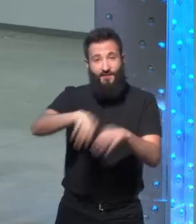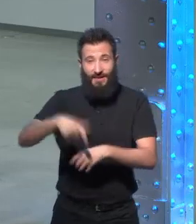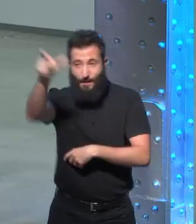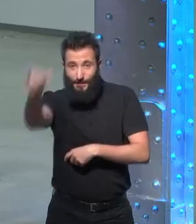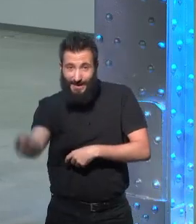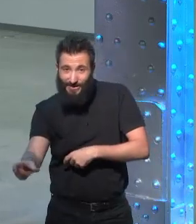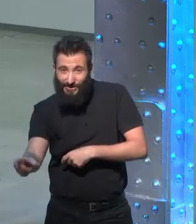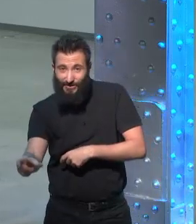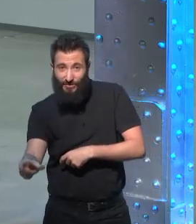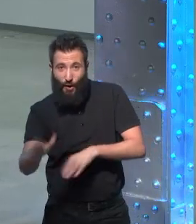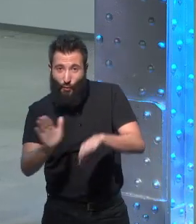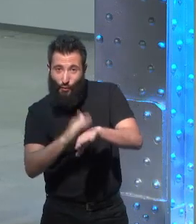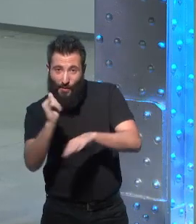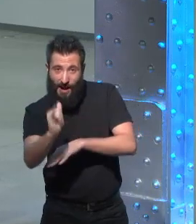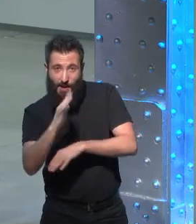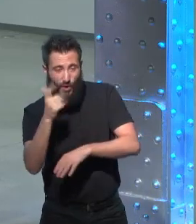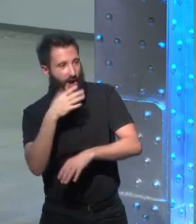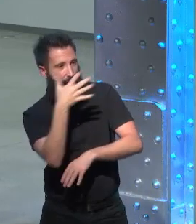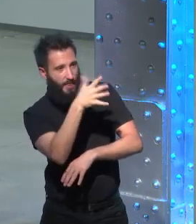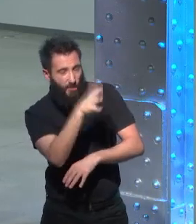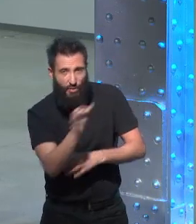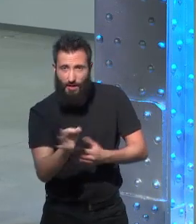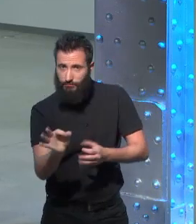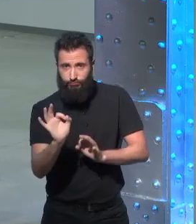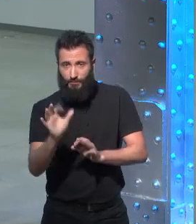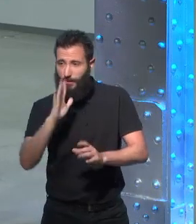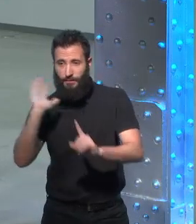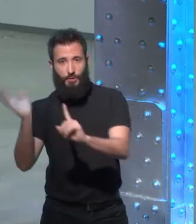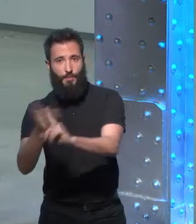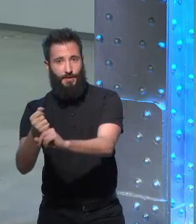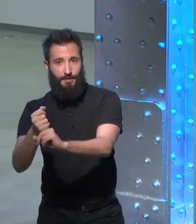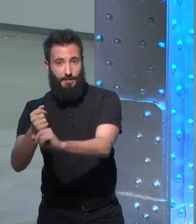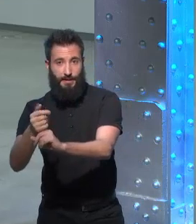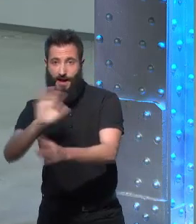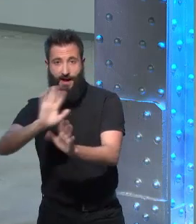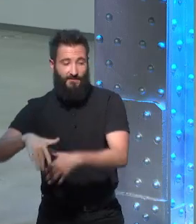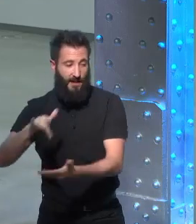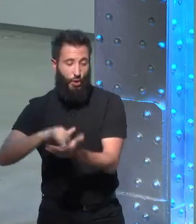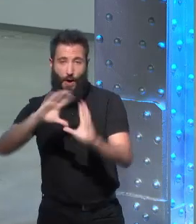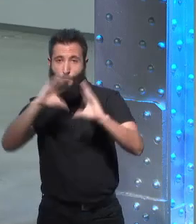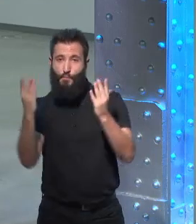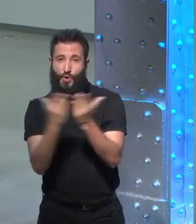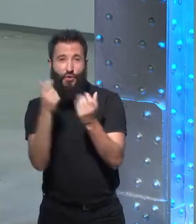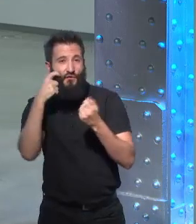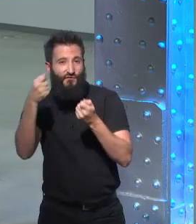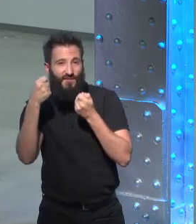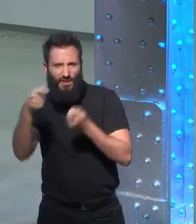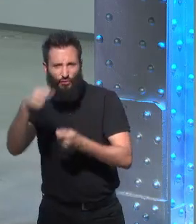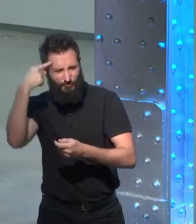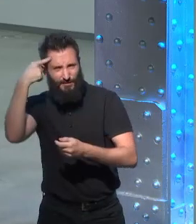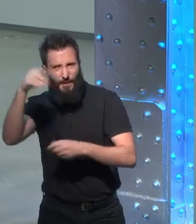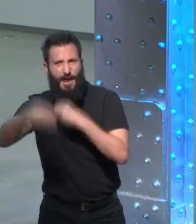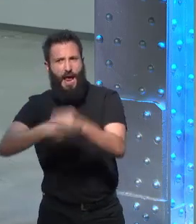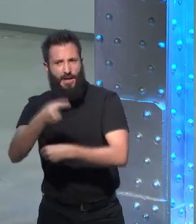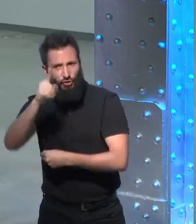a la persona que ha hecho esas amenazas y esas coacciones y se la identifica y se va en el mundo físico a preguntarle si era consciente de lo que había